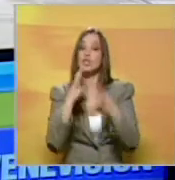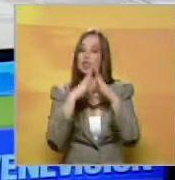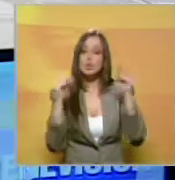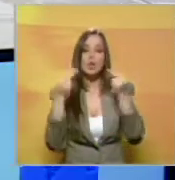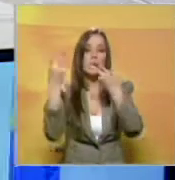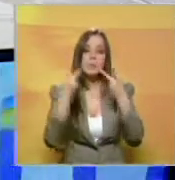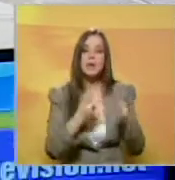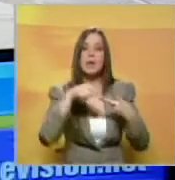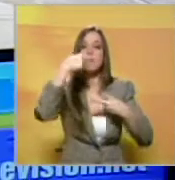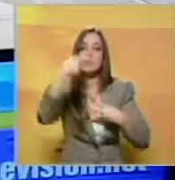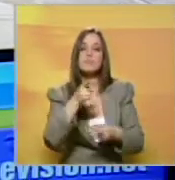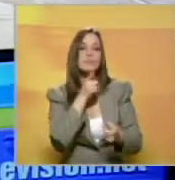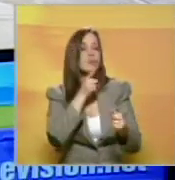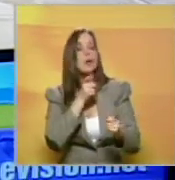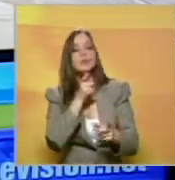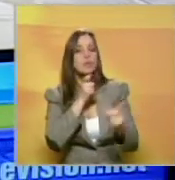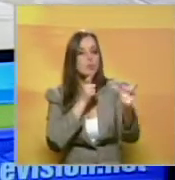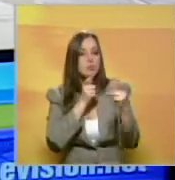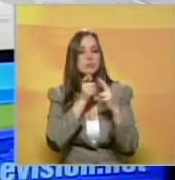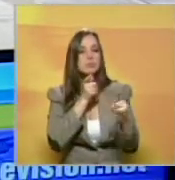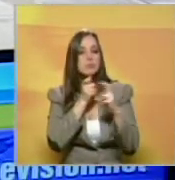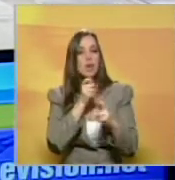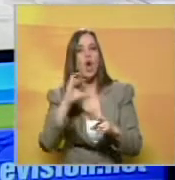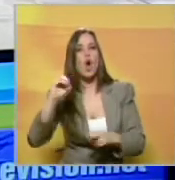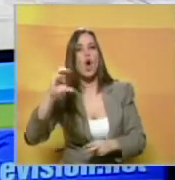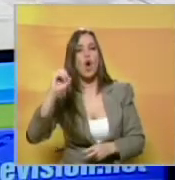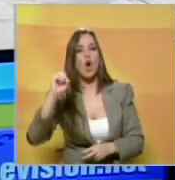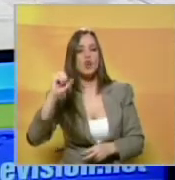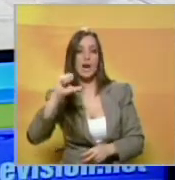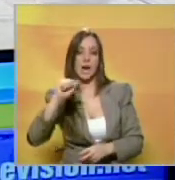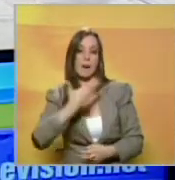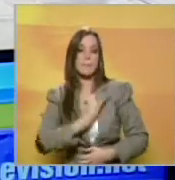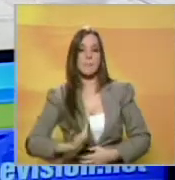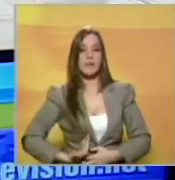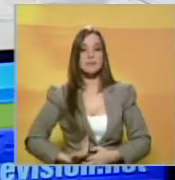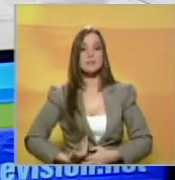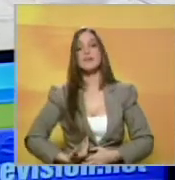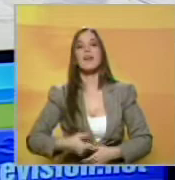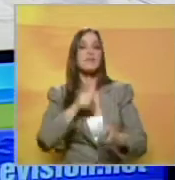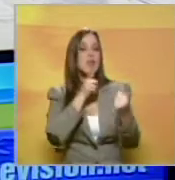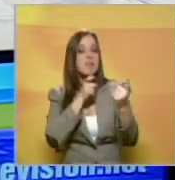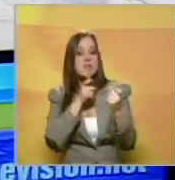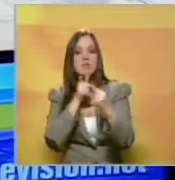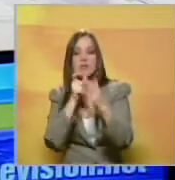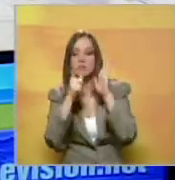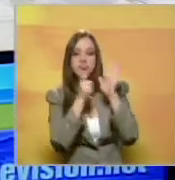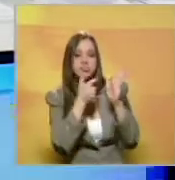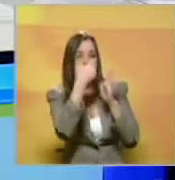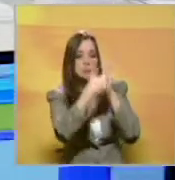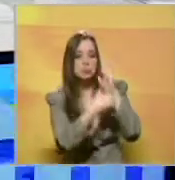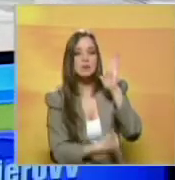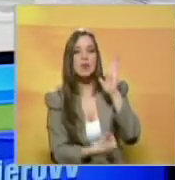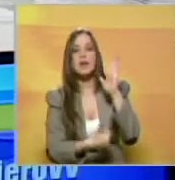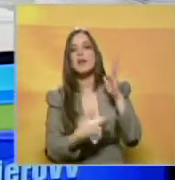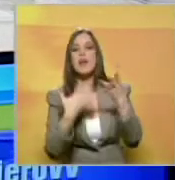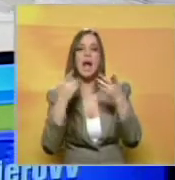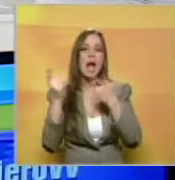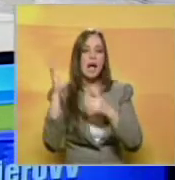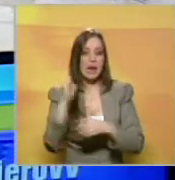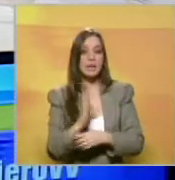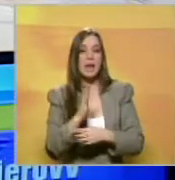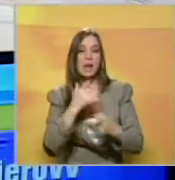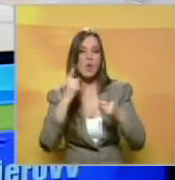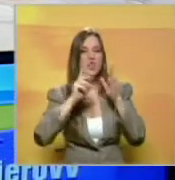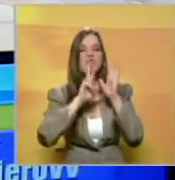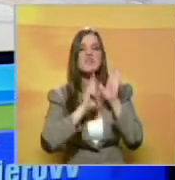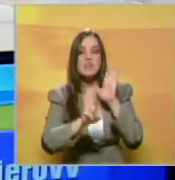En la próxima parte, en Entrevista a Venevisión, nos visita Oscar Schemmel, presidente de la encuestadora Interlaces. Trae algunos